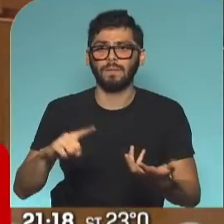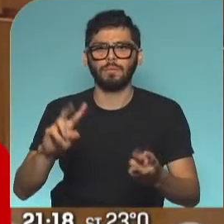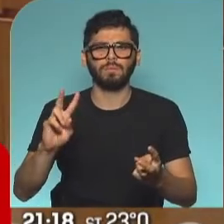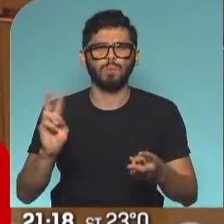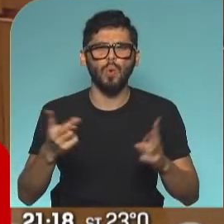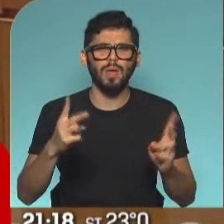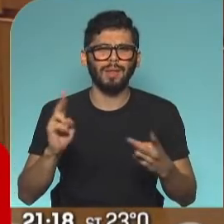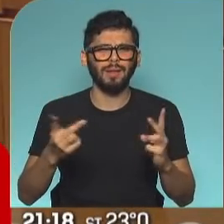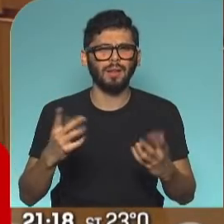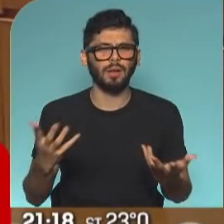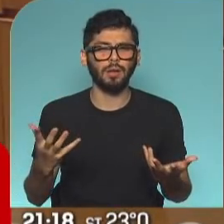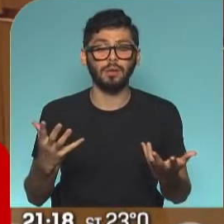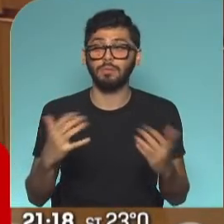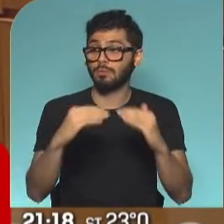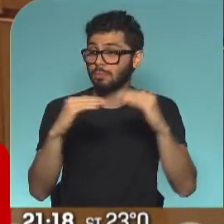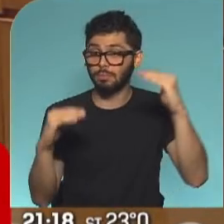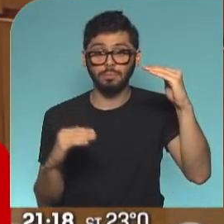Y la desigualdad sigue presente.